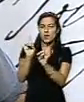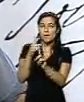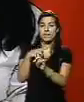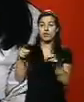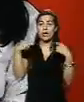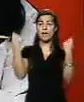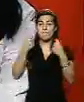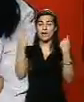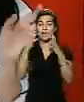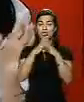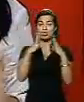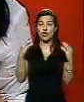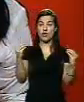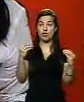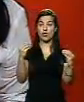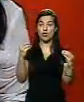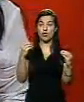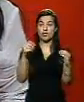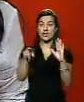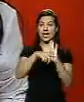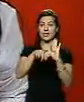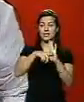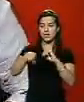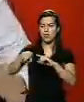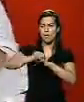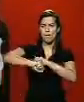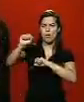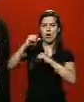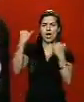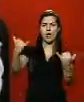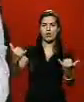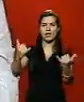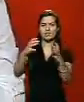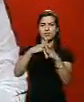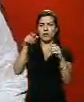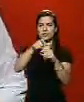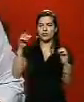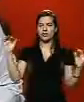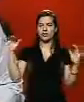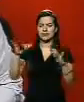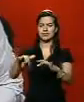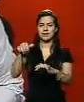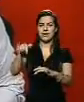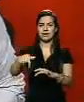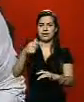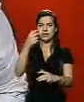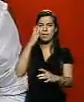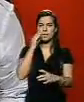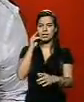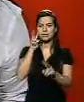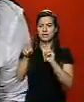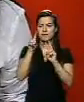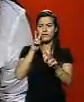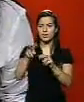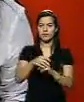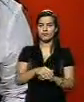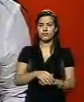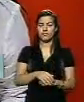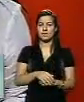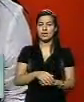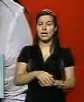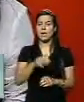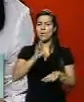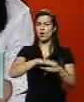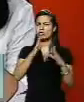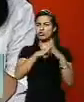campaña negativa catapultó más bien a Katia y se convirtió en una referencia y venía la gente porque todo de lo que ellos sacan la gente duda y más